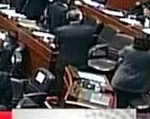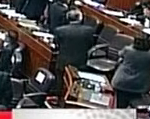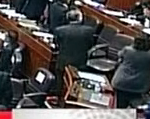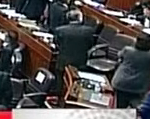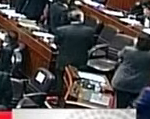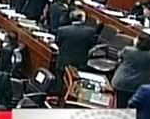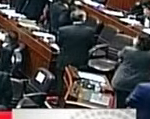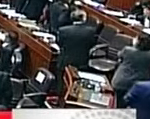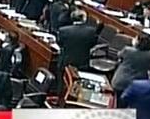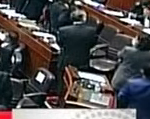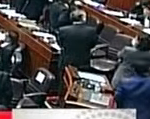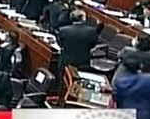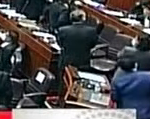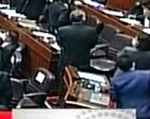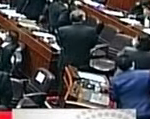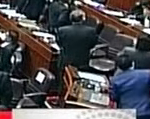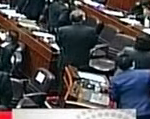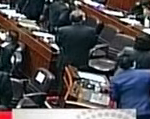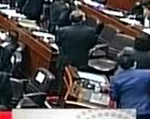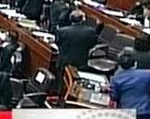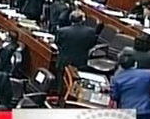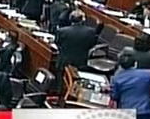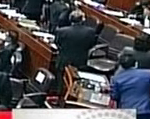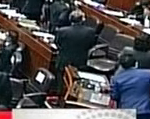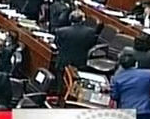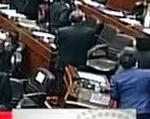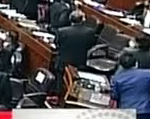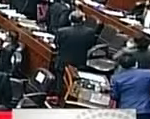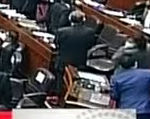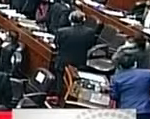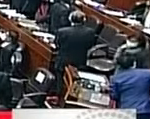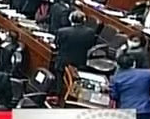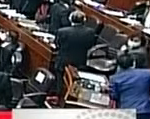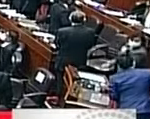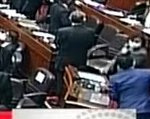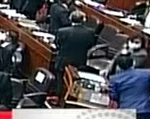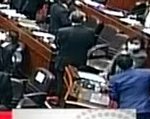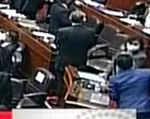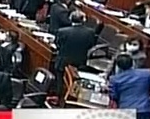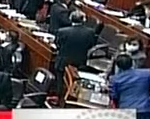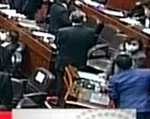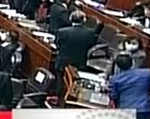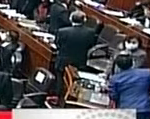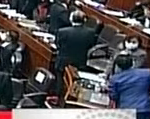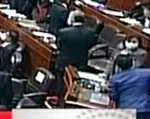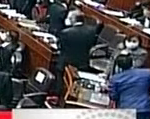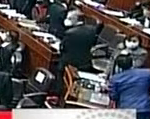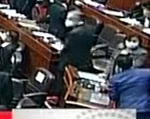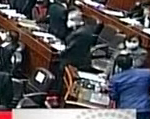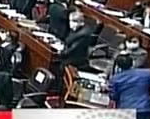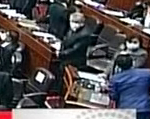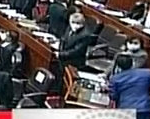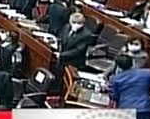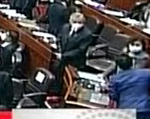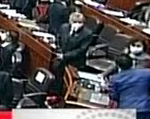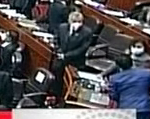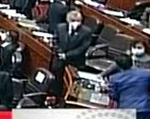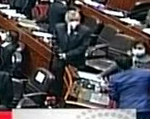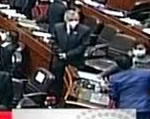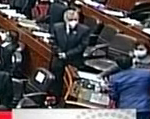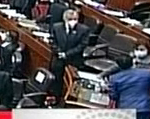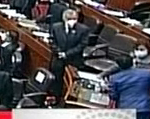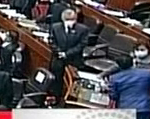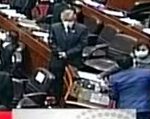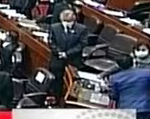momento la sesión parlamentaria de cuestión de confianza, emita un pronunciamiento. El oficial mayor, junto